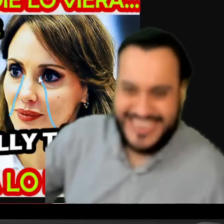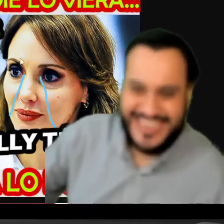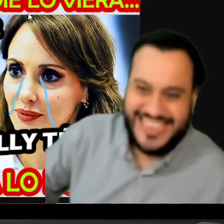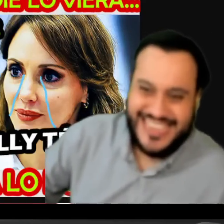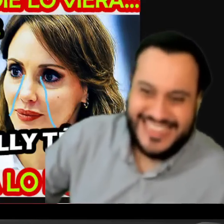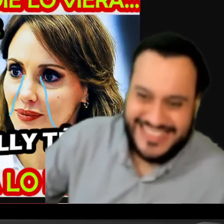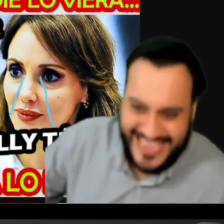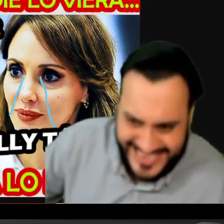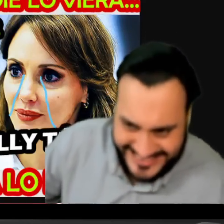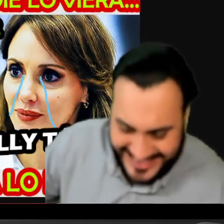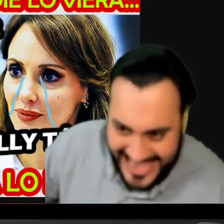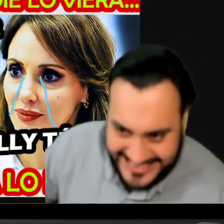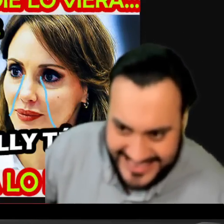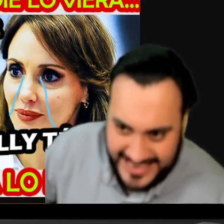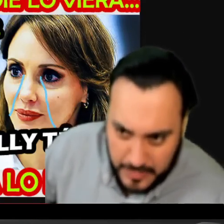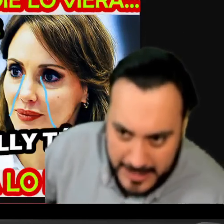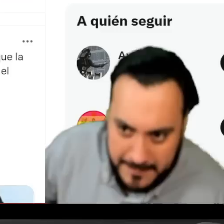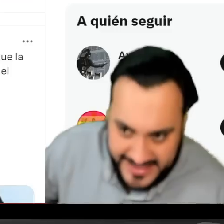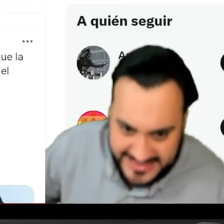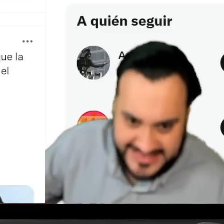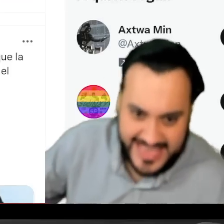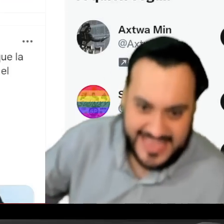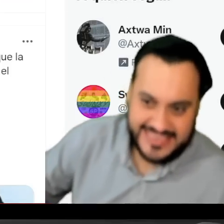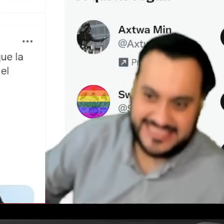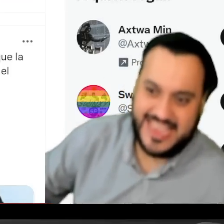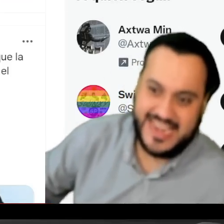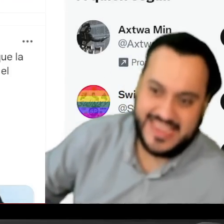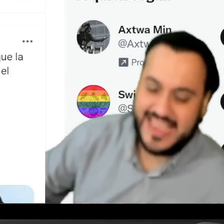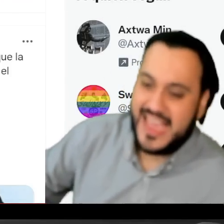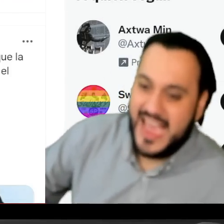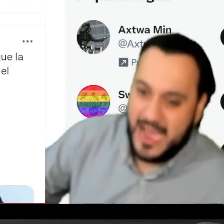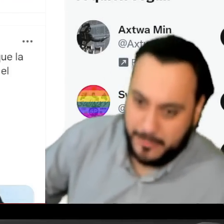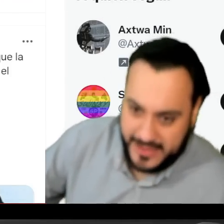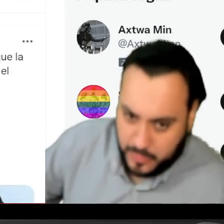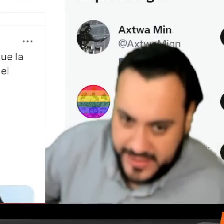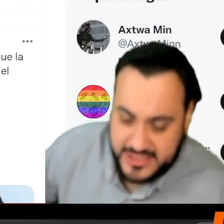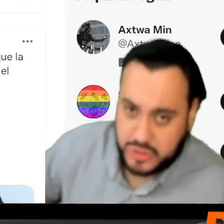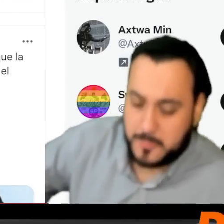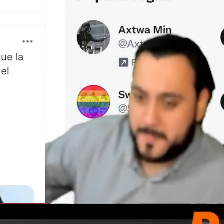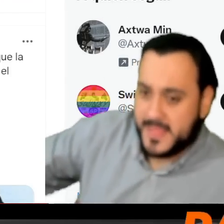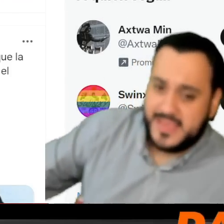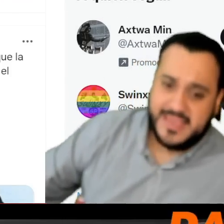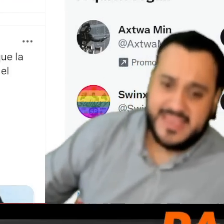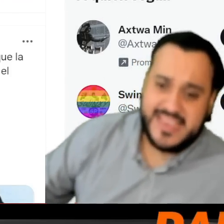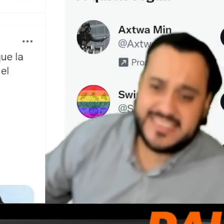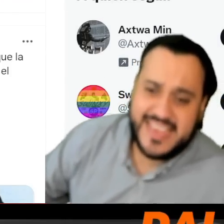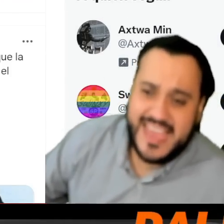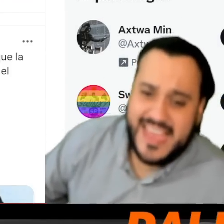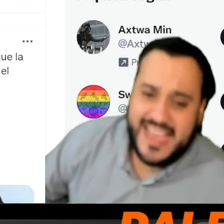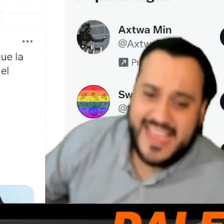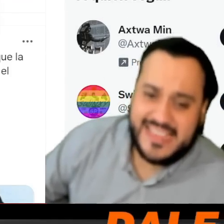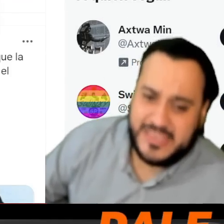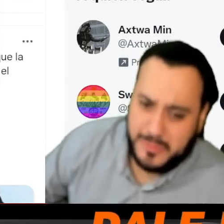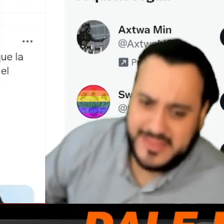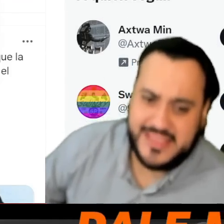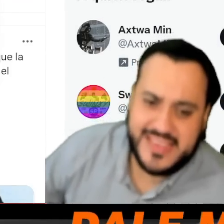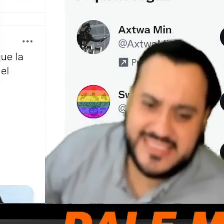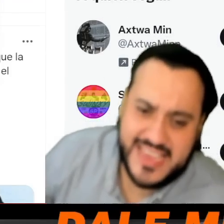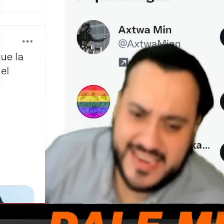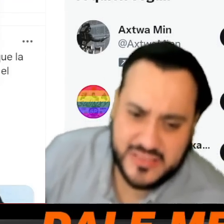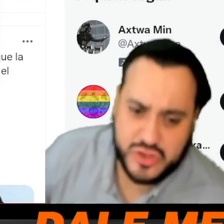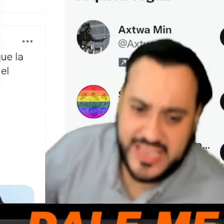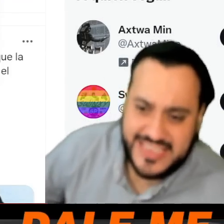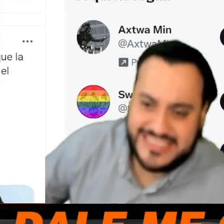lily leyes la senadora panista sale ahora con esto y es que se vuelve